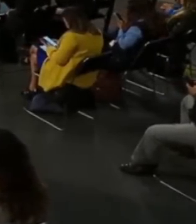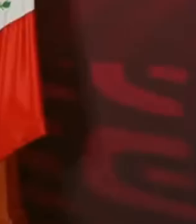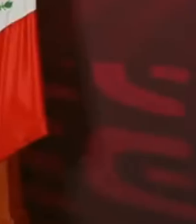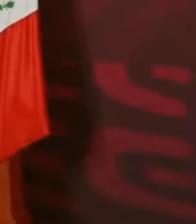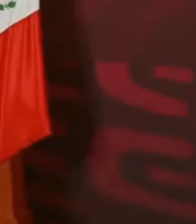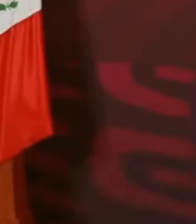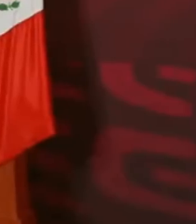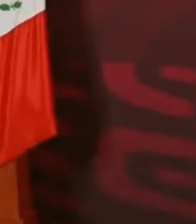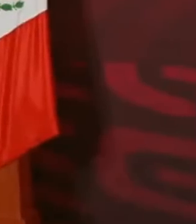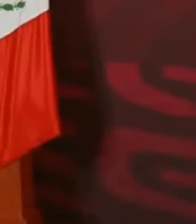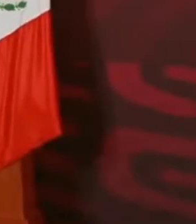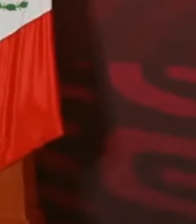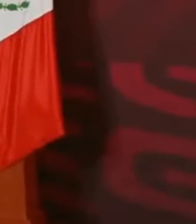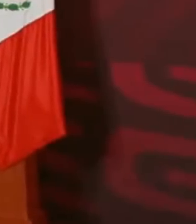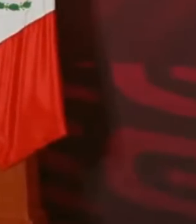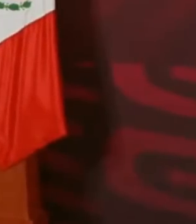Por eso les molesta